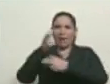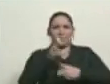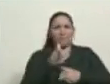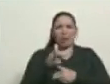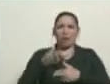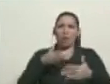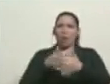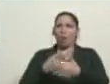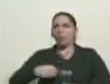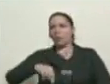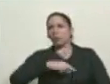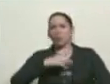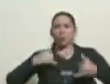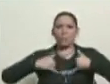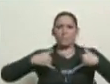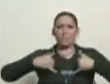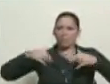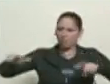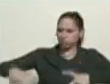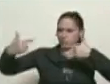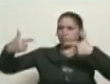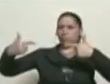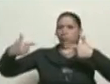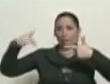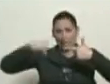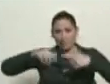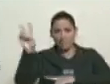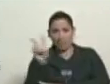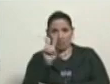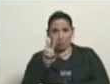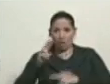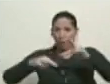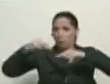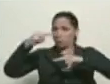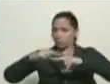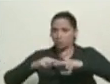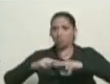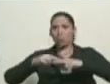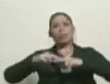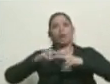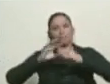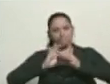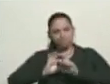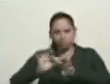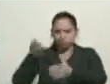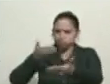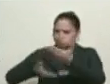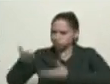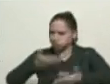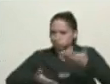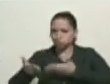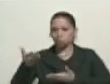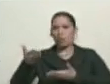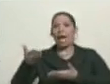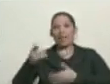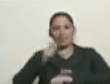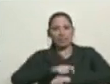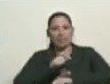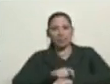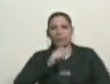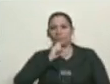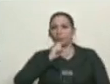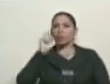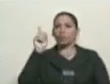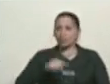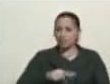mismos. La Venezuela se construye es así, con solidaridad en momentos de dificultad, pero también